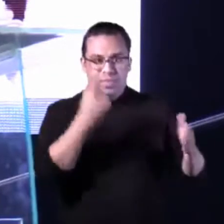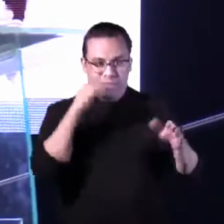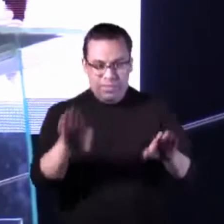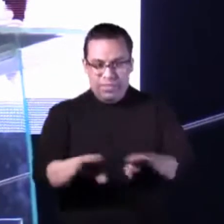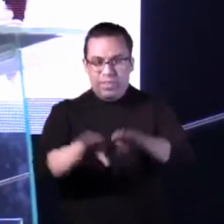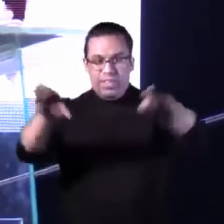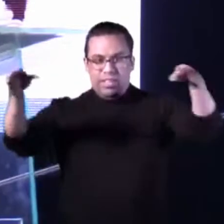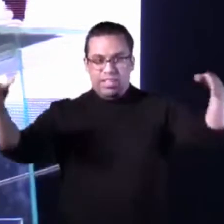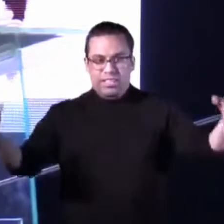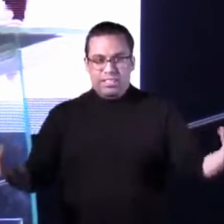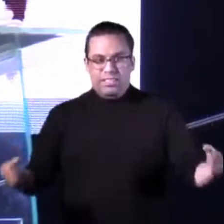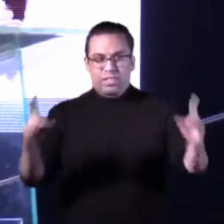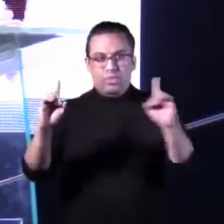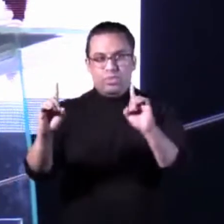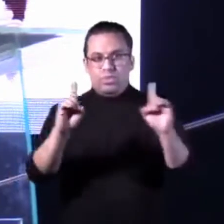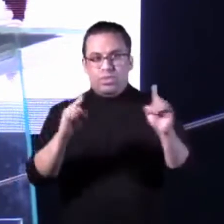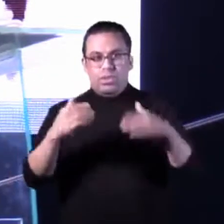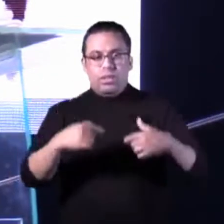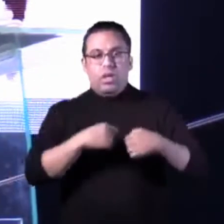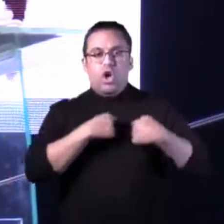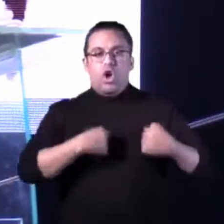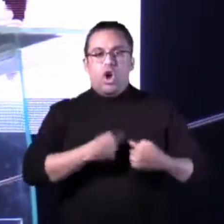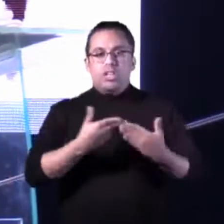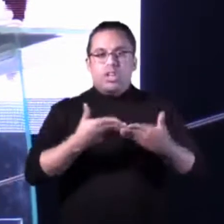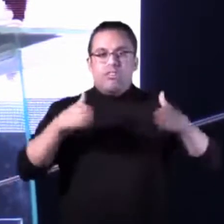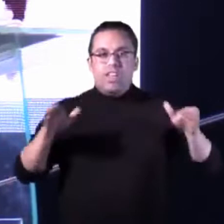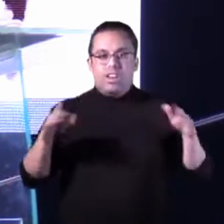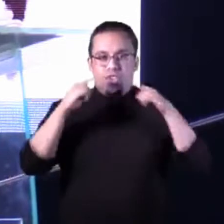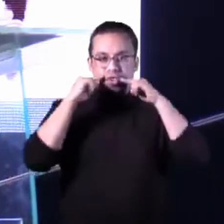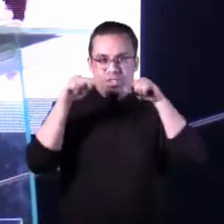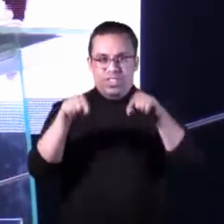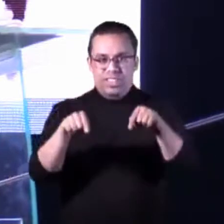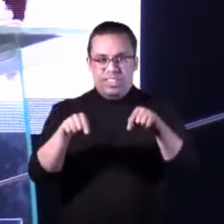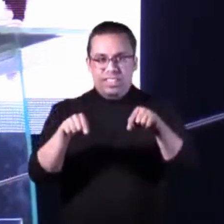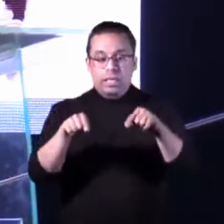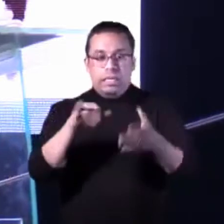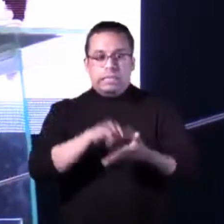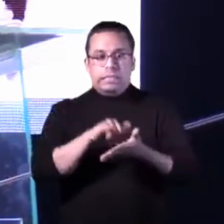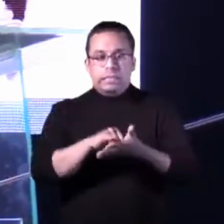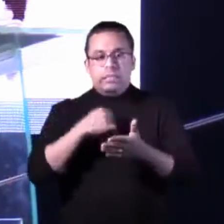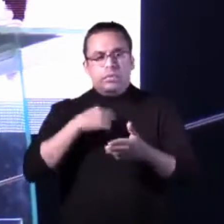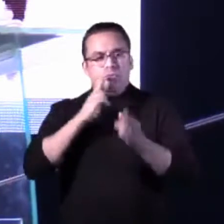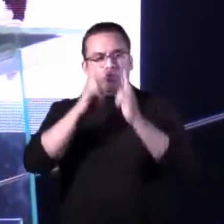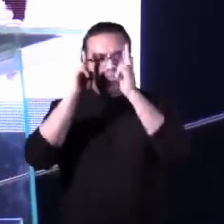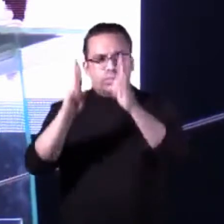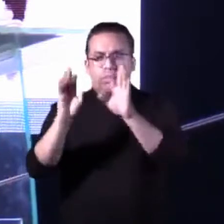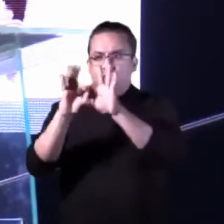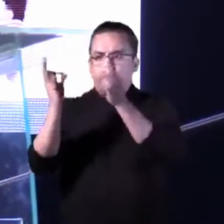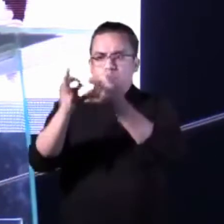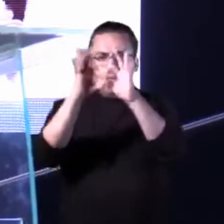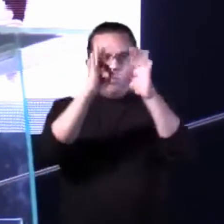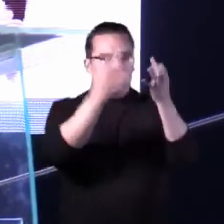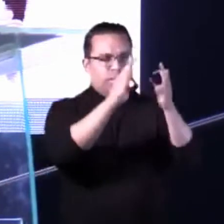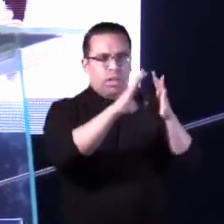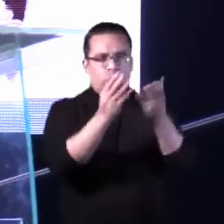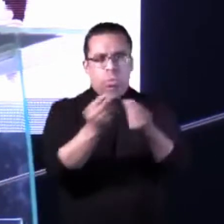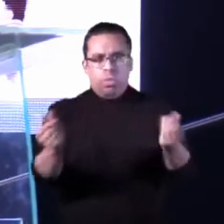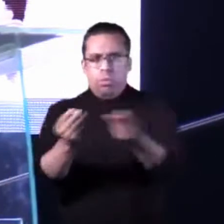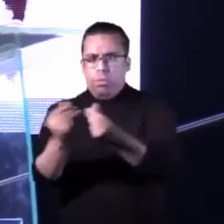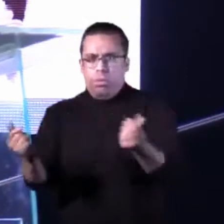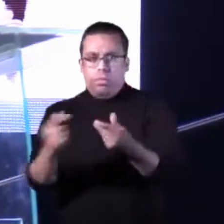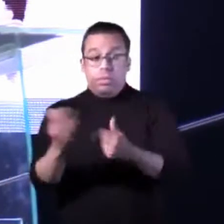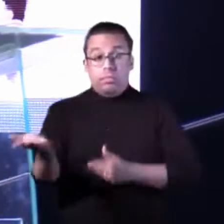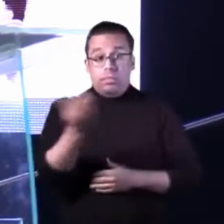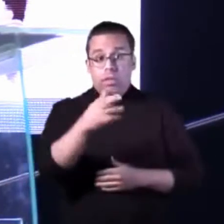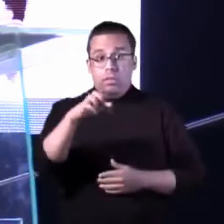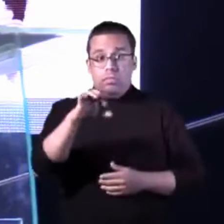altar es A Corazón Abierto, es una obra en homenaje a las familias que buscan desaparecidos, y Patricia Lombard